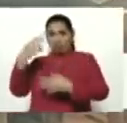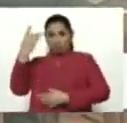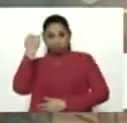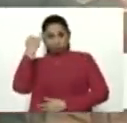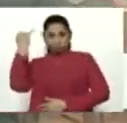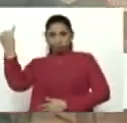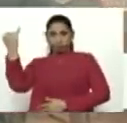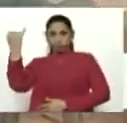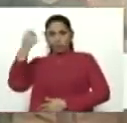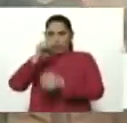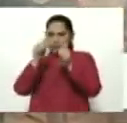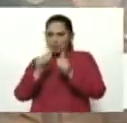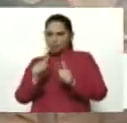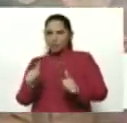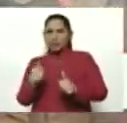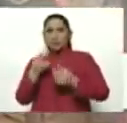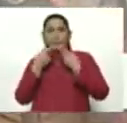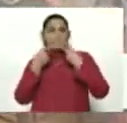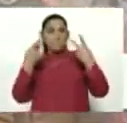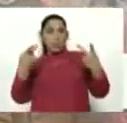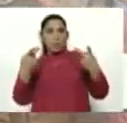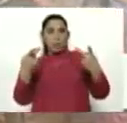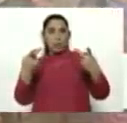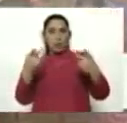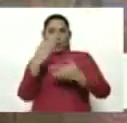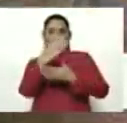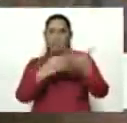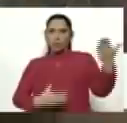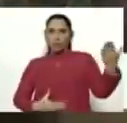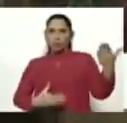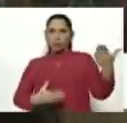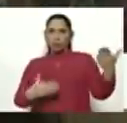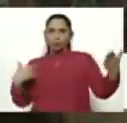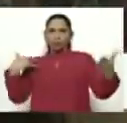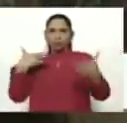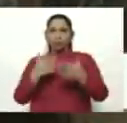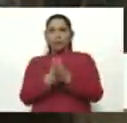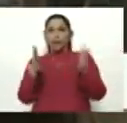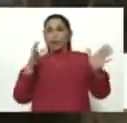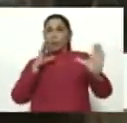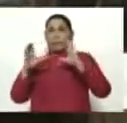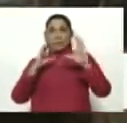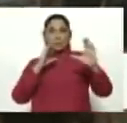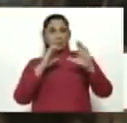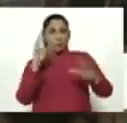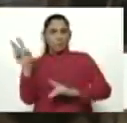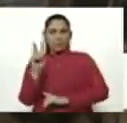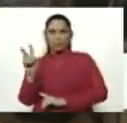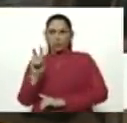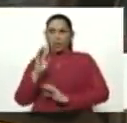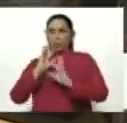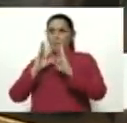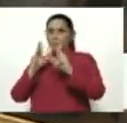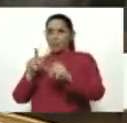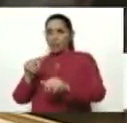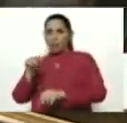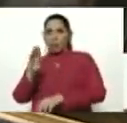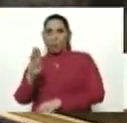fuese un episodio de reunión presidencial, la gran conversación de Venezuela. Estos son comentarios de Alfredo Bulton